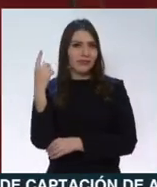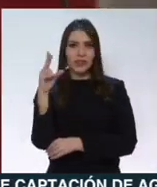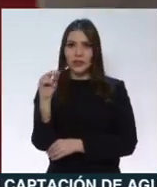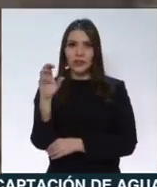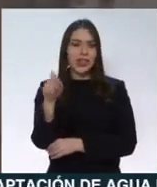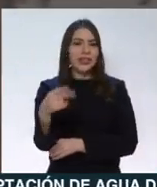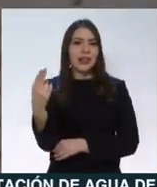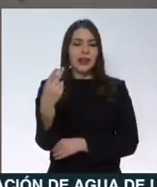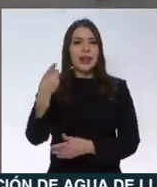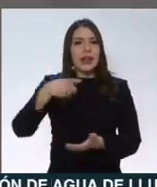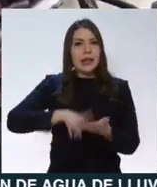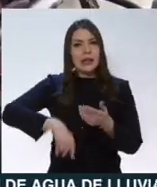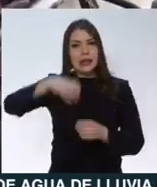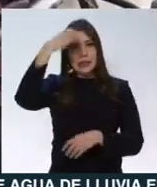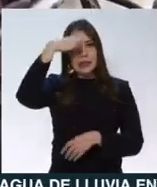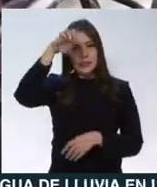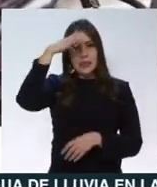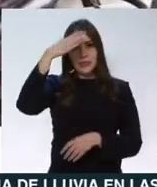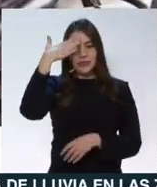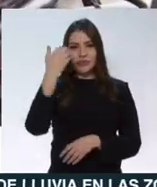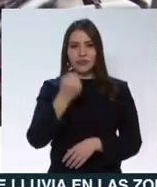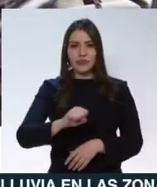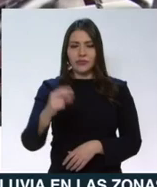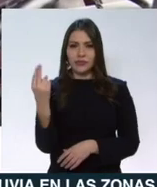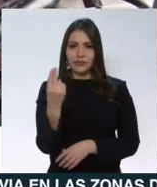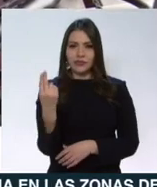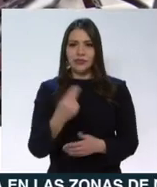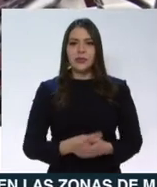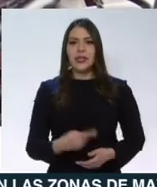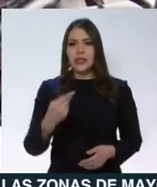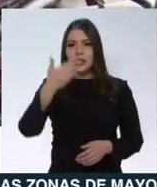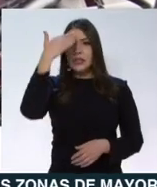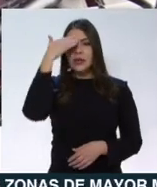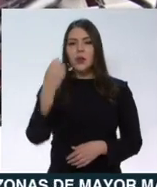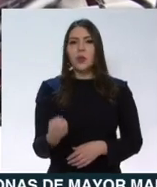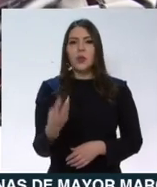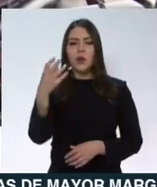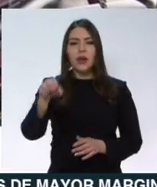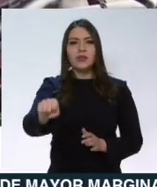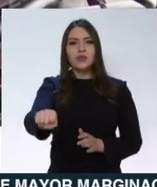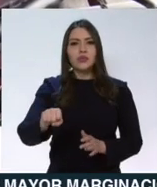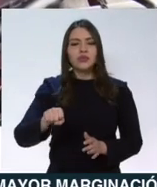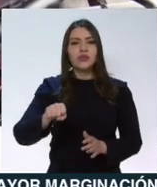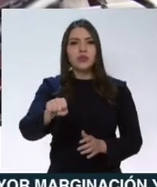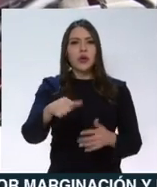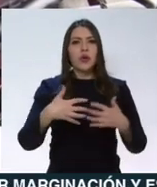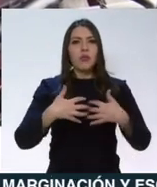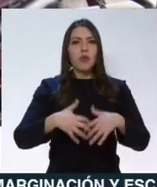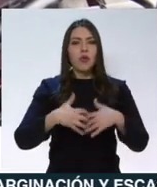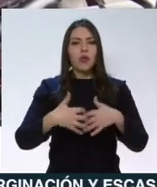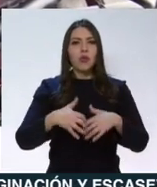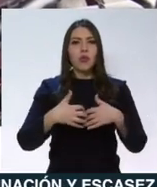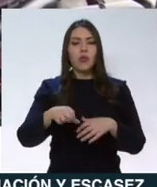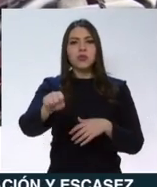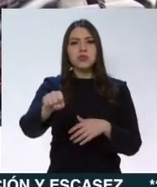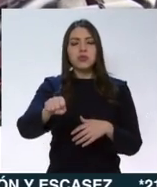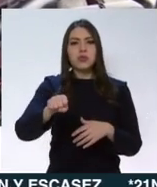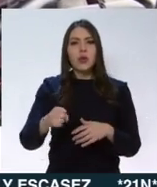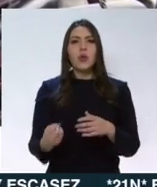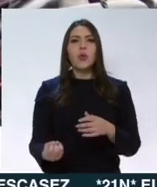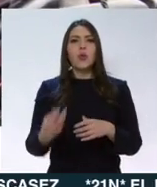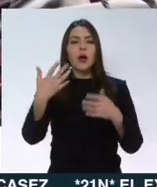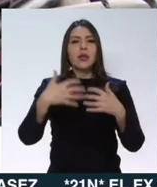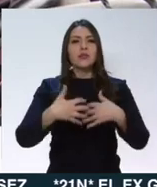conocimientos especializados. Conocimientos de a cuántas revoluciones se revoluciona el motor, de